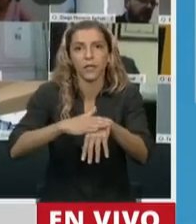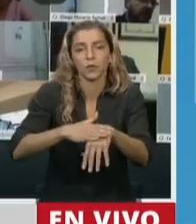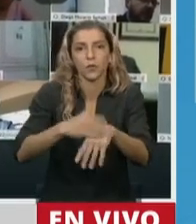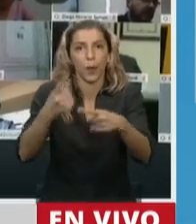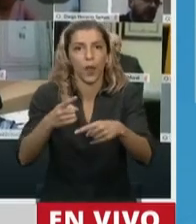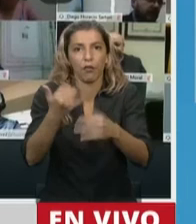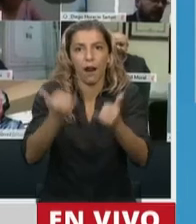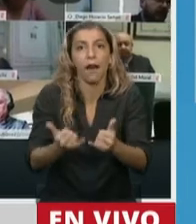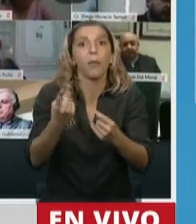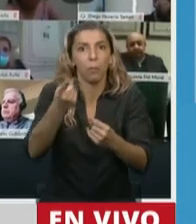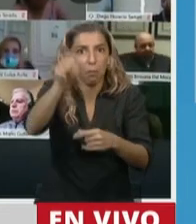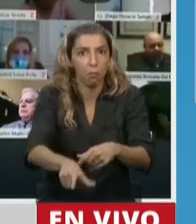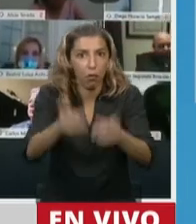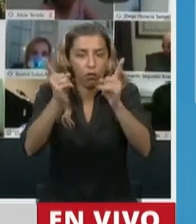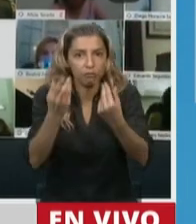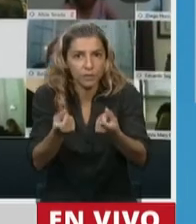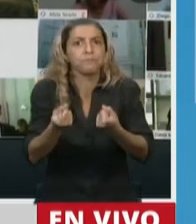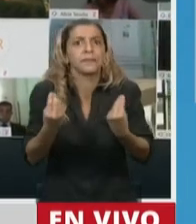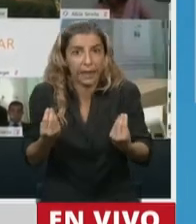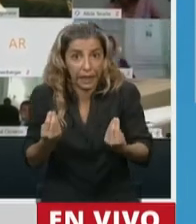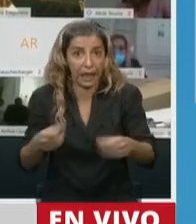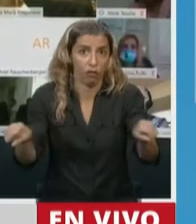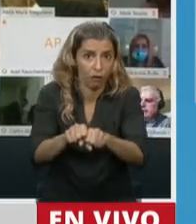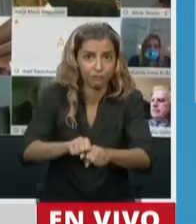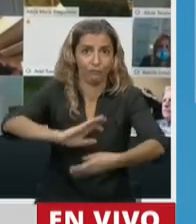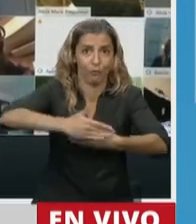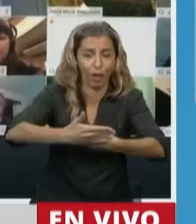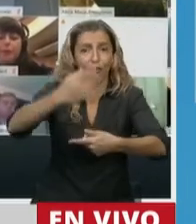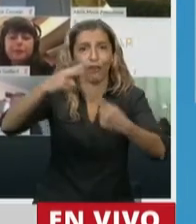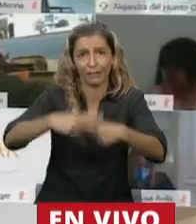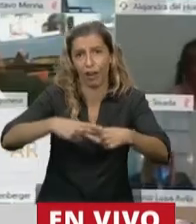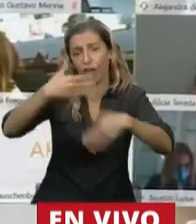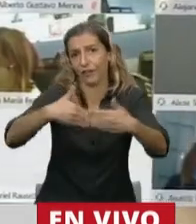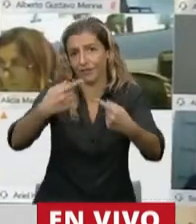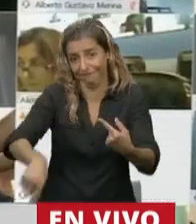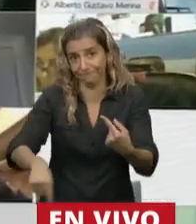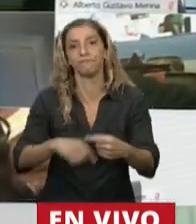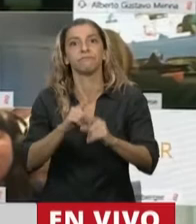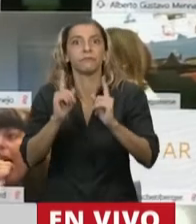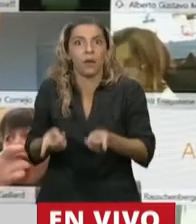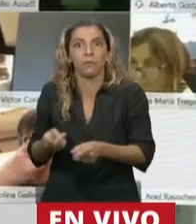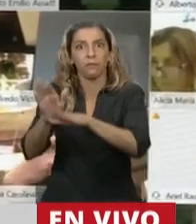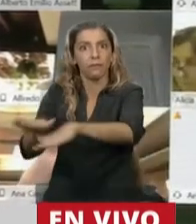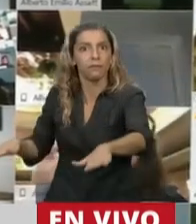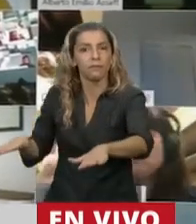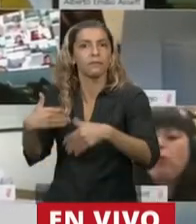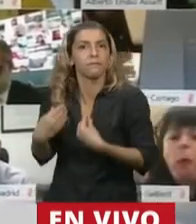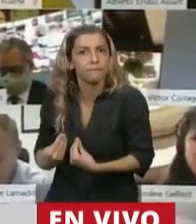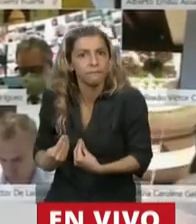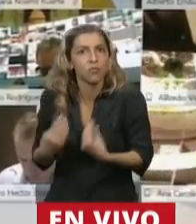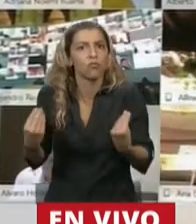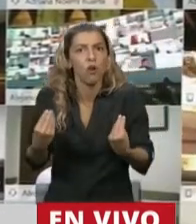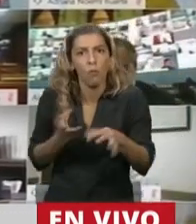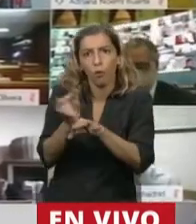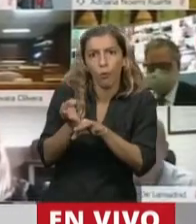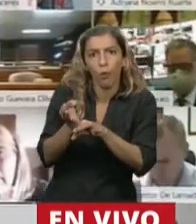recursos de conectividad y de la computación para desarrollarlo. Por supuesto, la inclusión digital de los chicos. Para que haya educación a